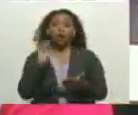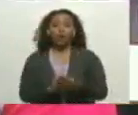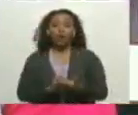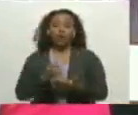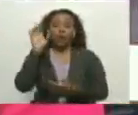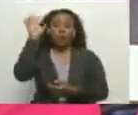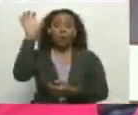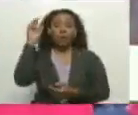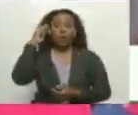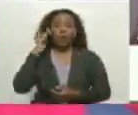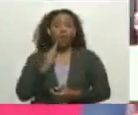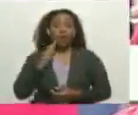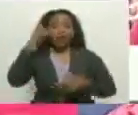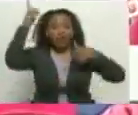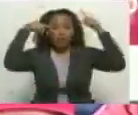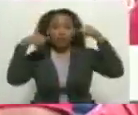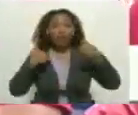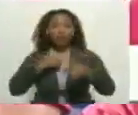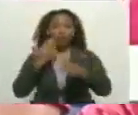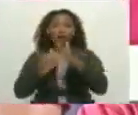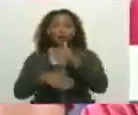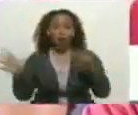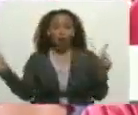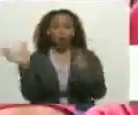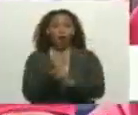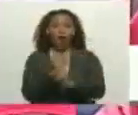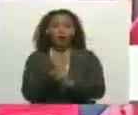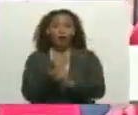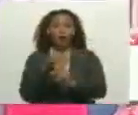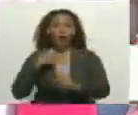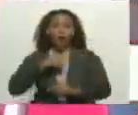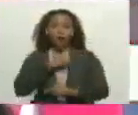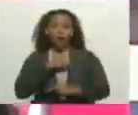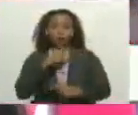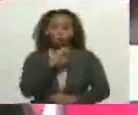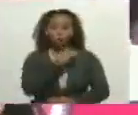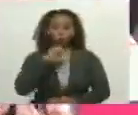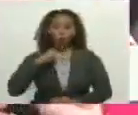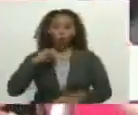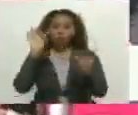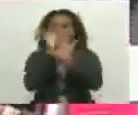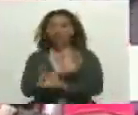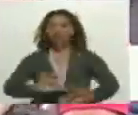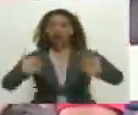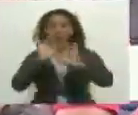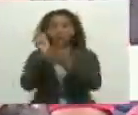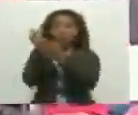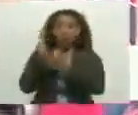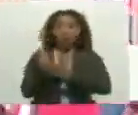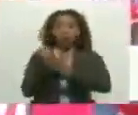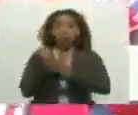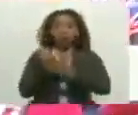de Bolívar y de Chávez, y lo vamos a lograr y lo estamos logrando nosotros solos. Nadie nos está ayudando.